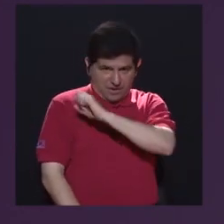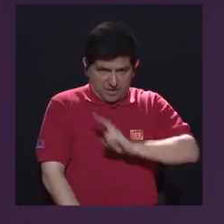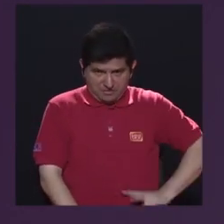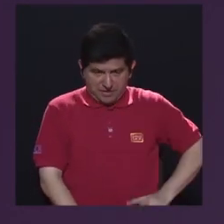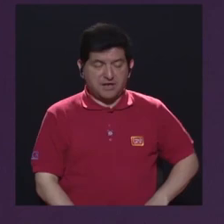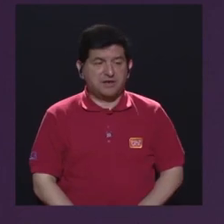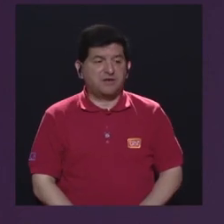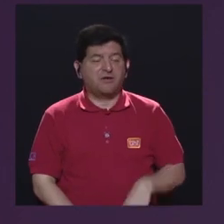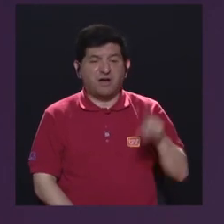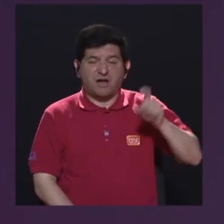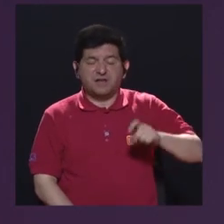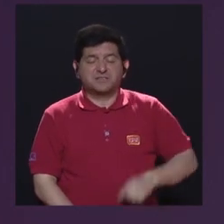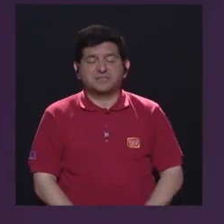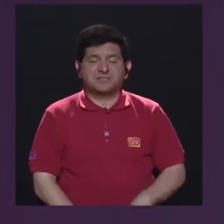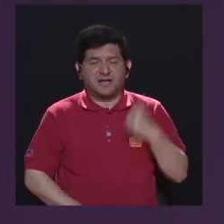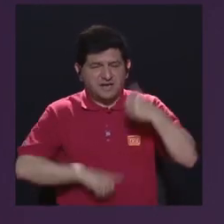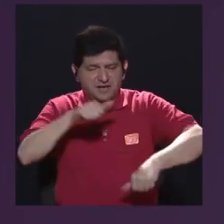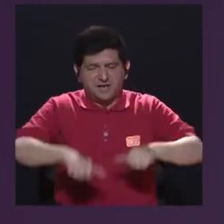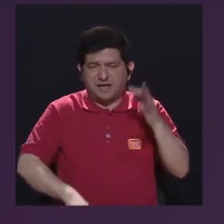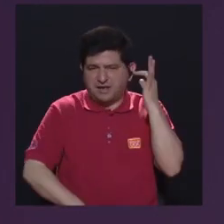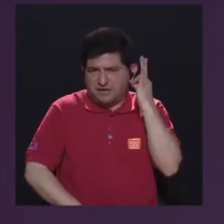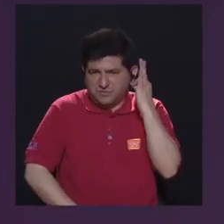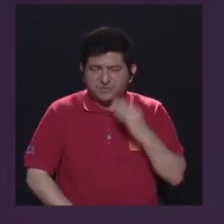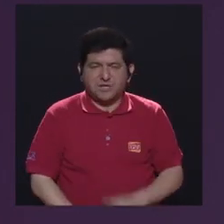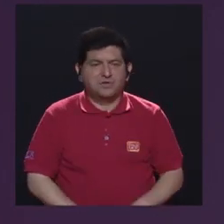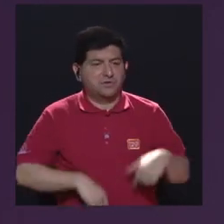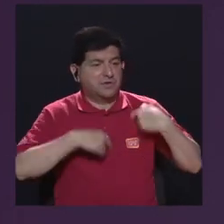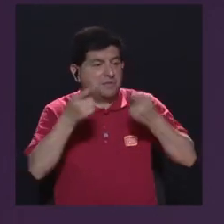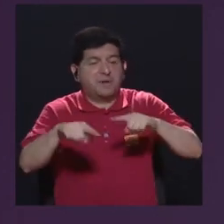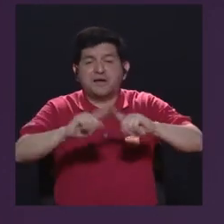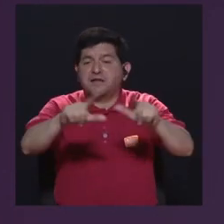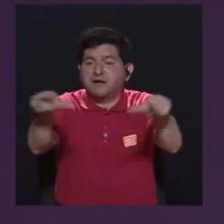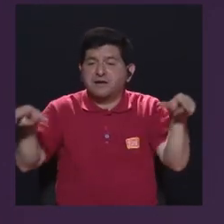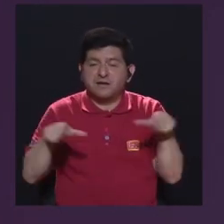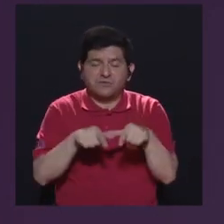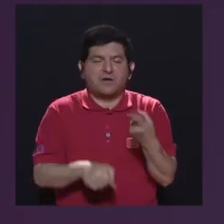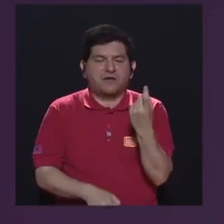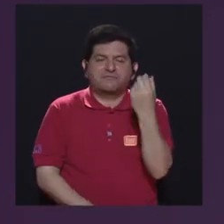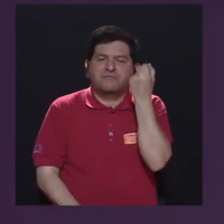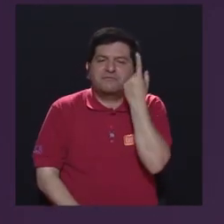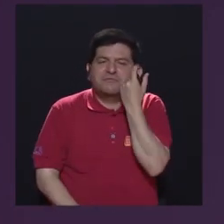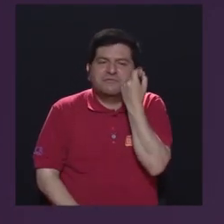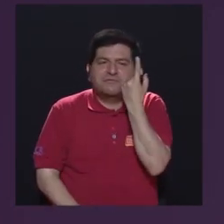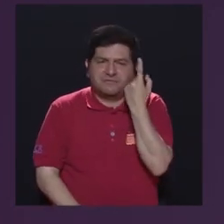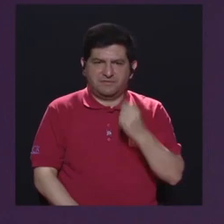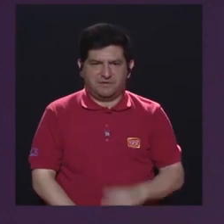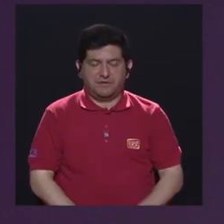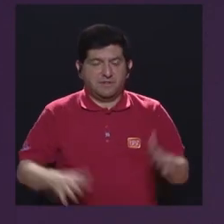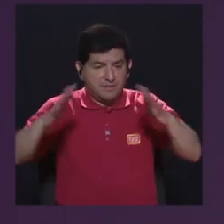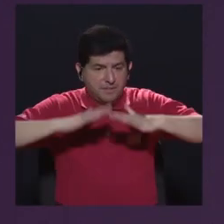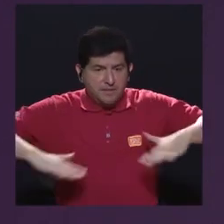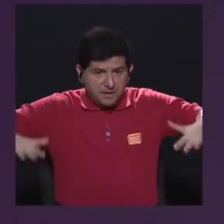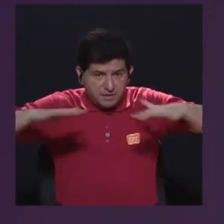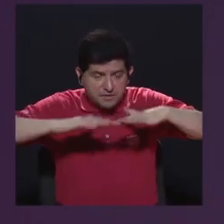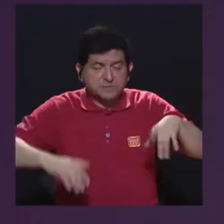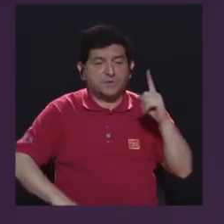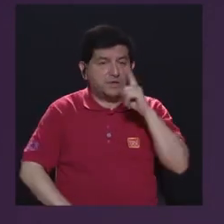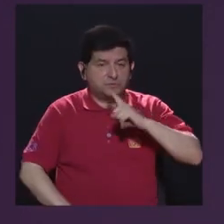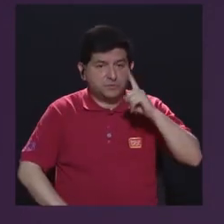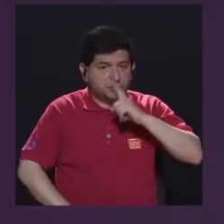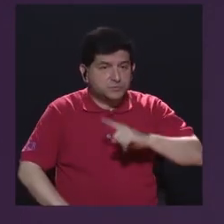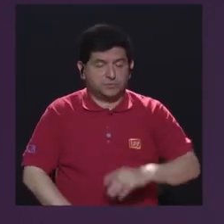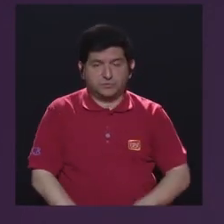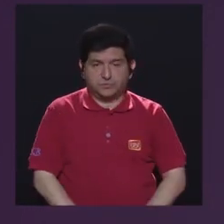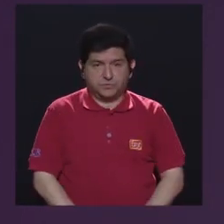algunos lugares, ¿verdad? Es como, hace falta poder entender en los espacios de la prostitución